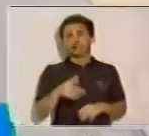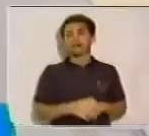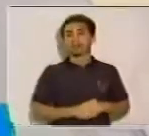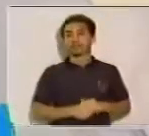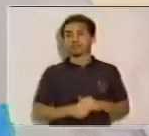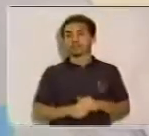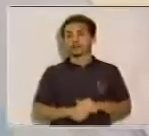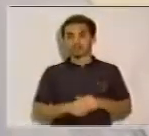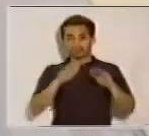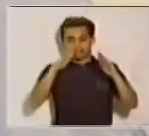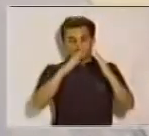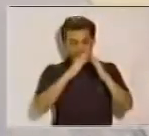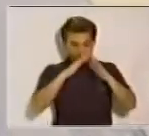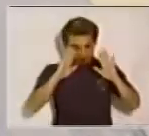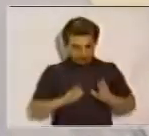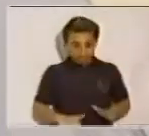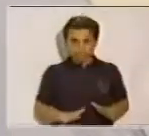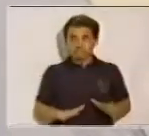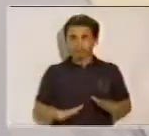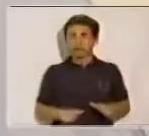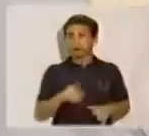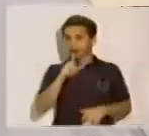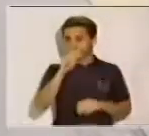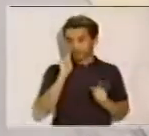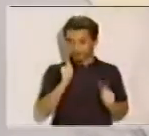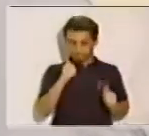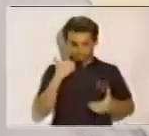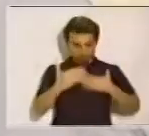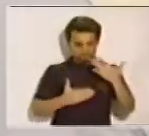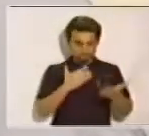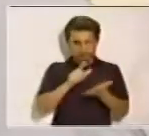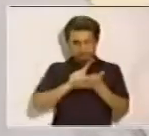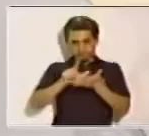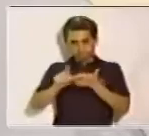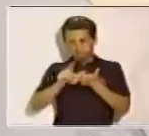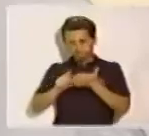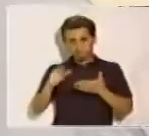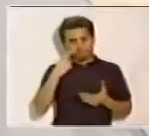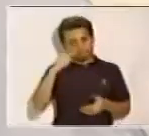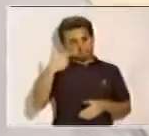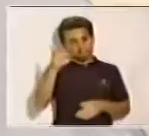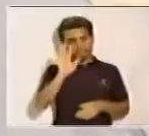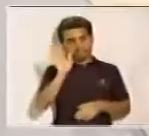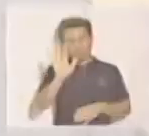quédense en casa y sean bastante higiénicos. Hasta la próxima.